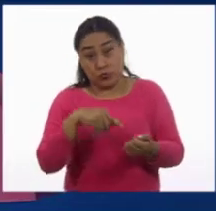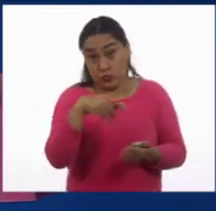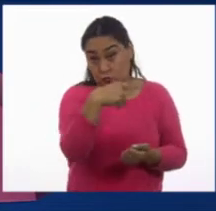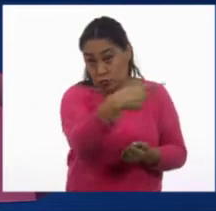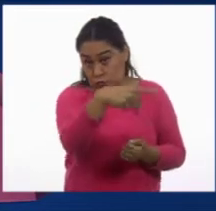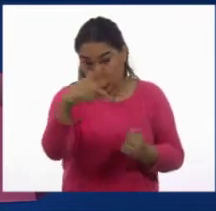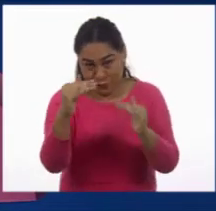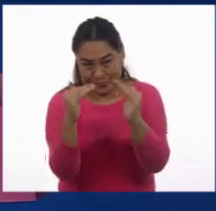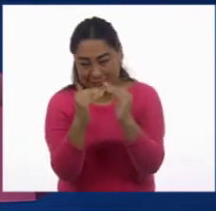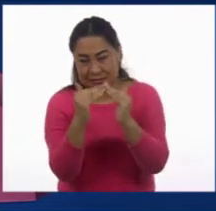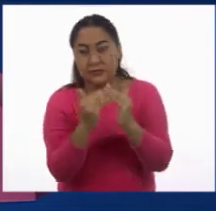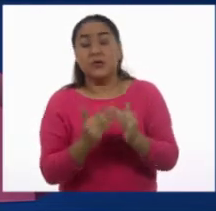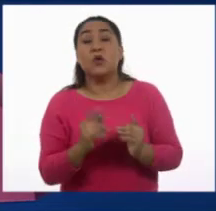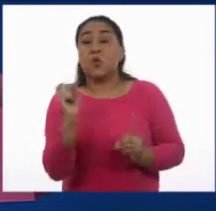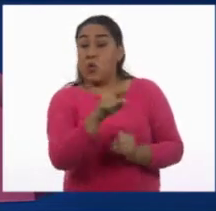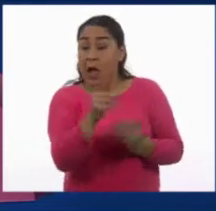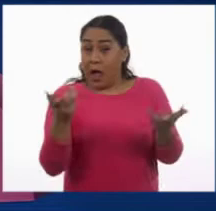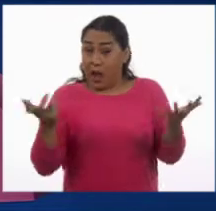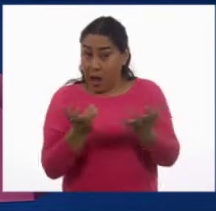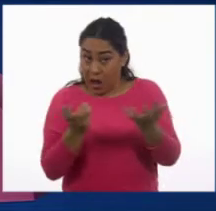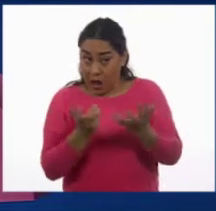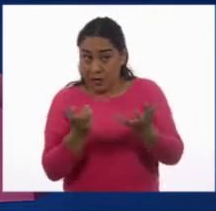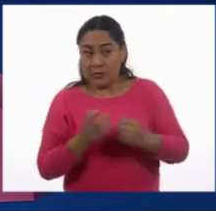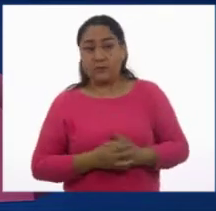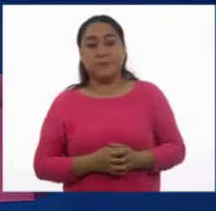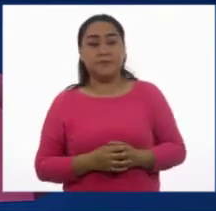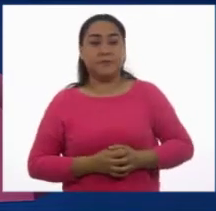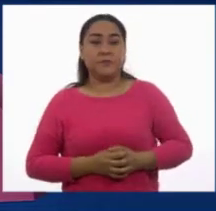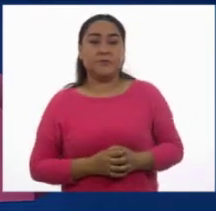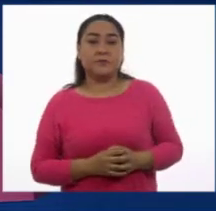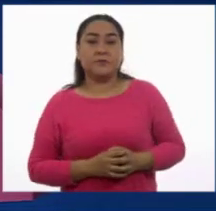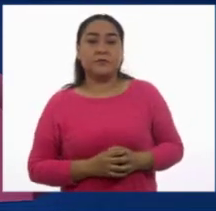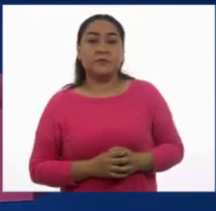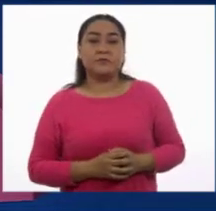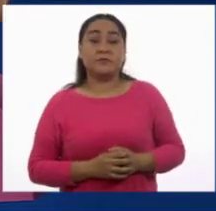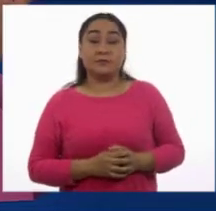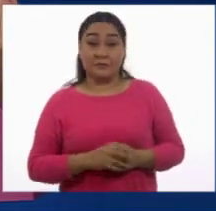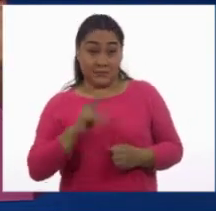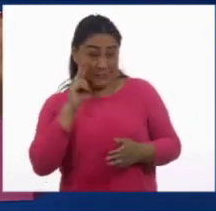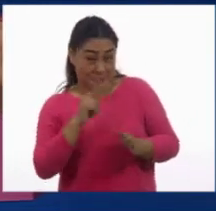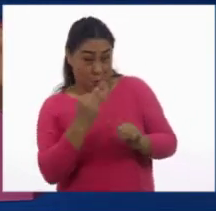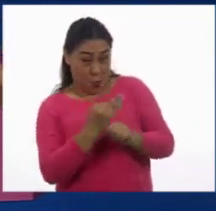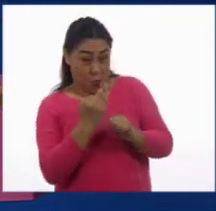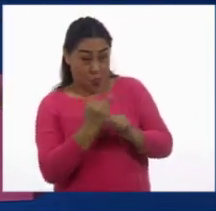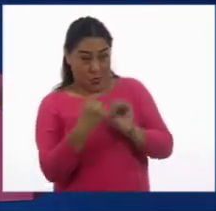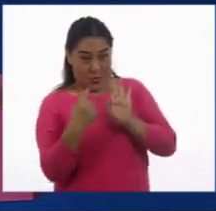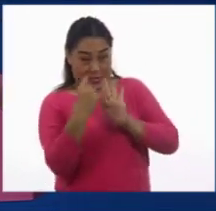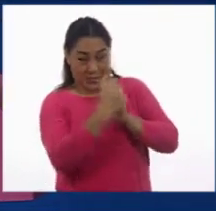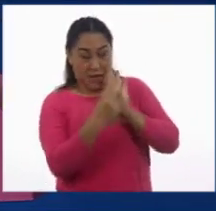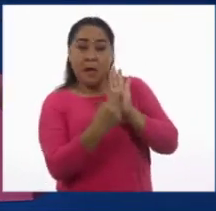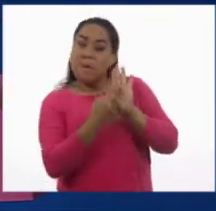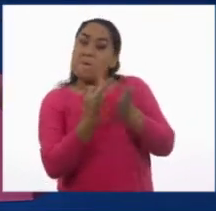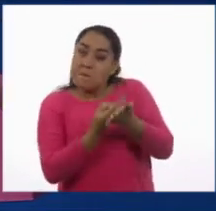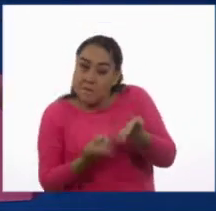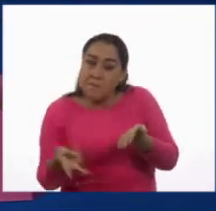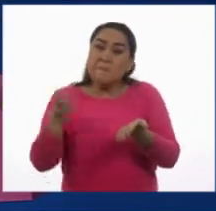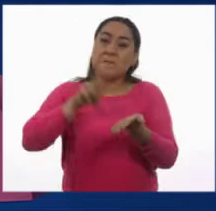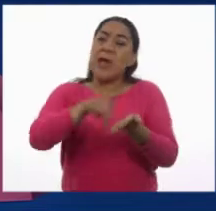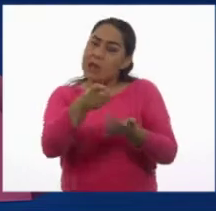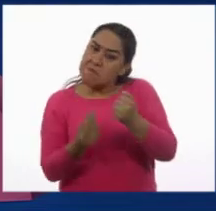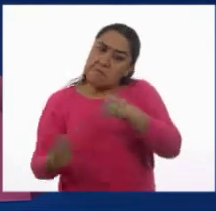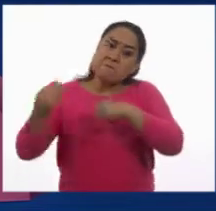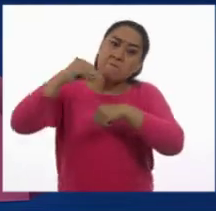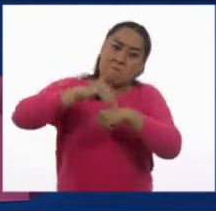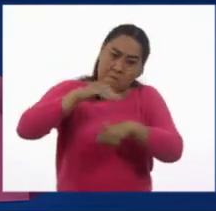que cuando lo lleven a cabo tengan el doble de lo que vamos a utilizar, porque este juego pues